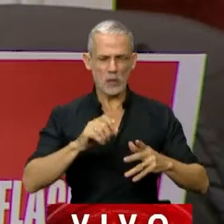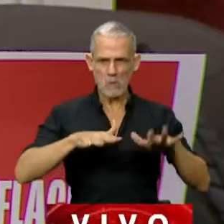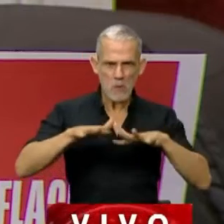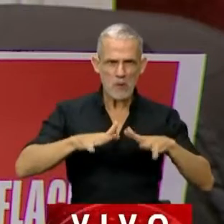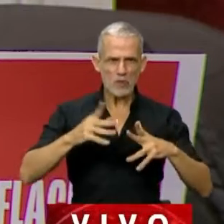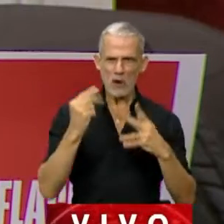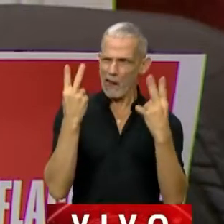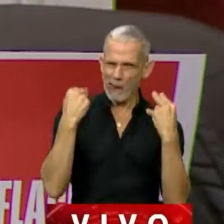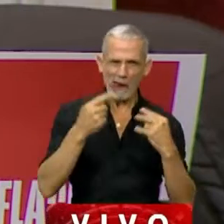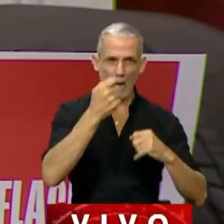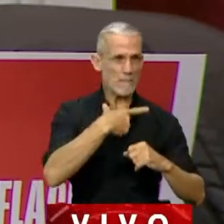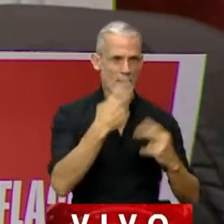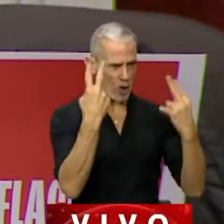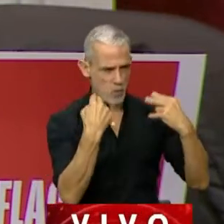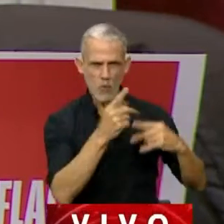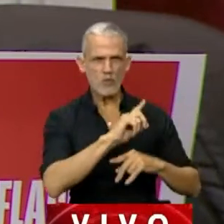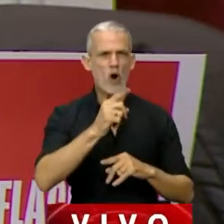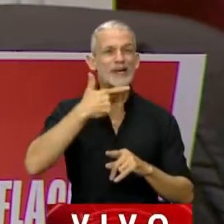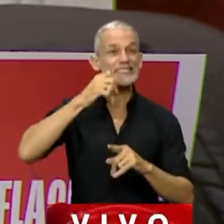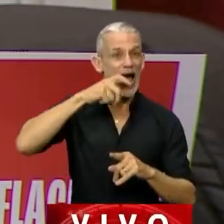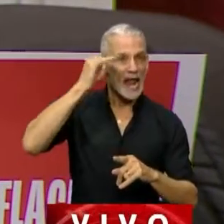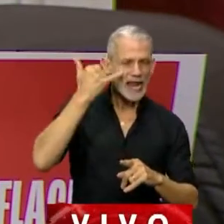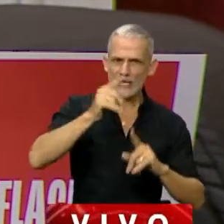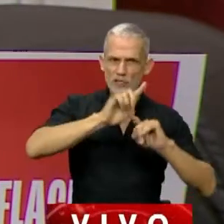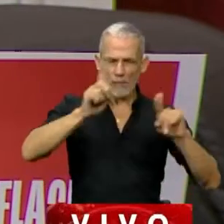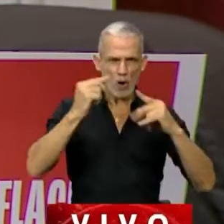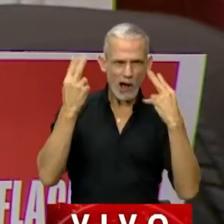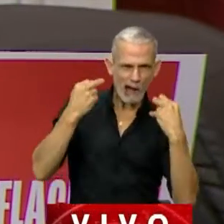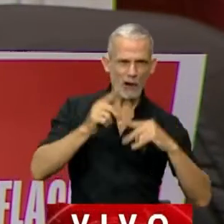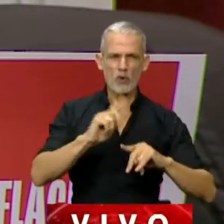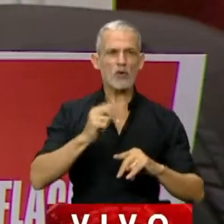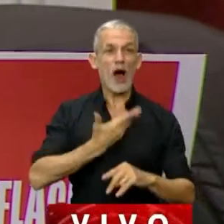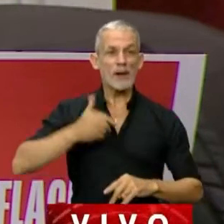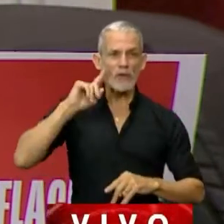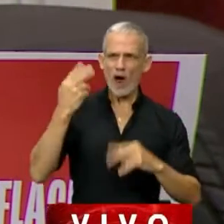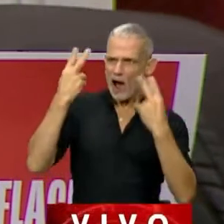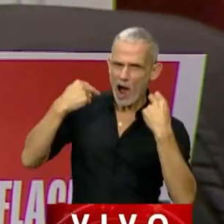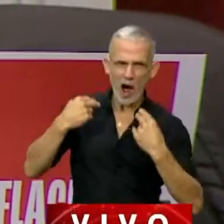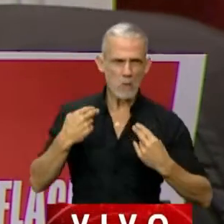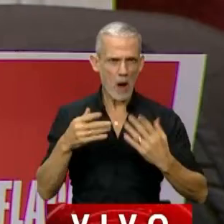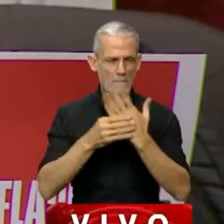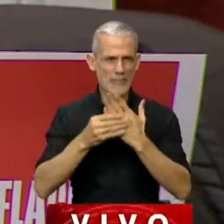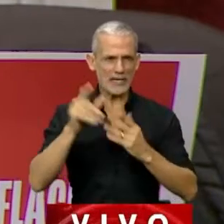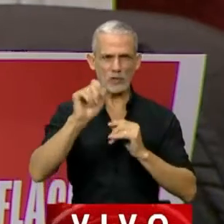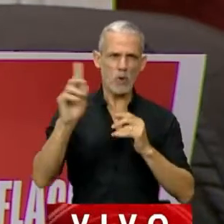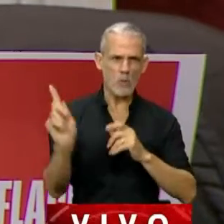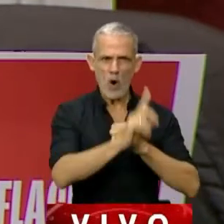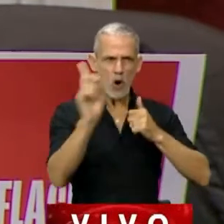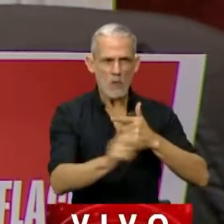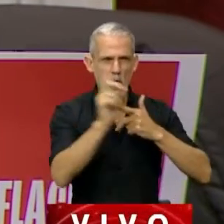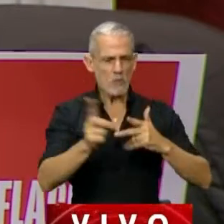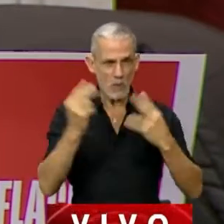sometido ni al gobierno de Macri y a Stanley y tampoco al gobierno de Alberto Fernández y los ministros que han